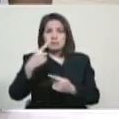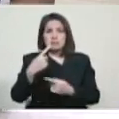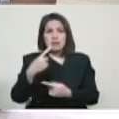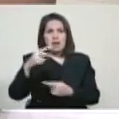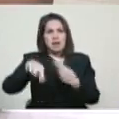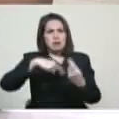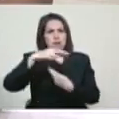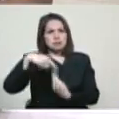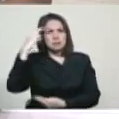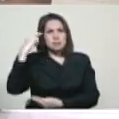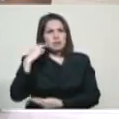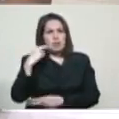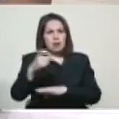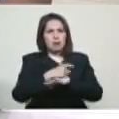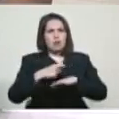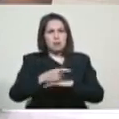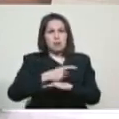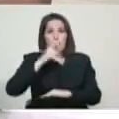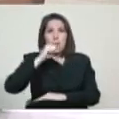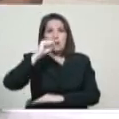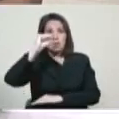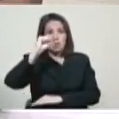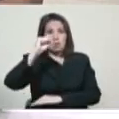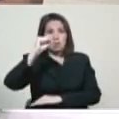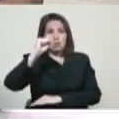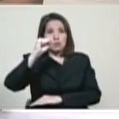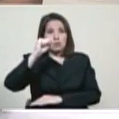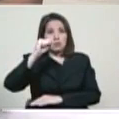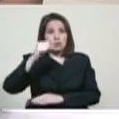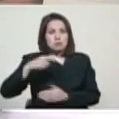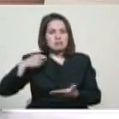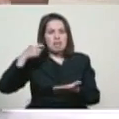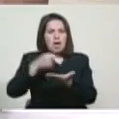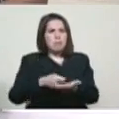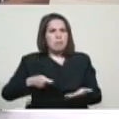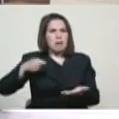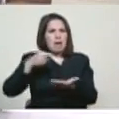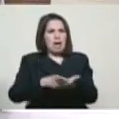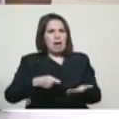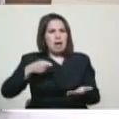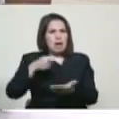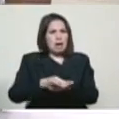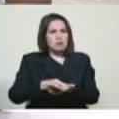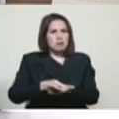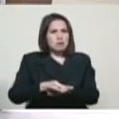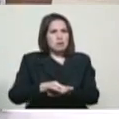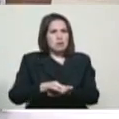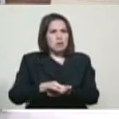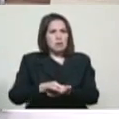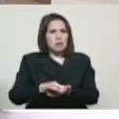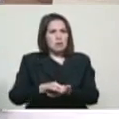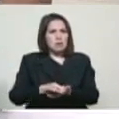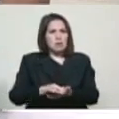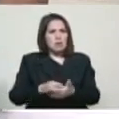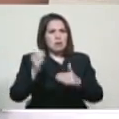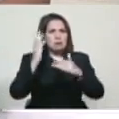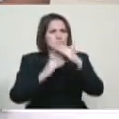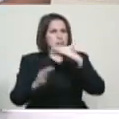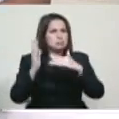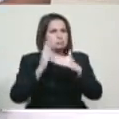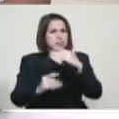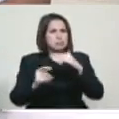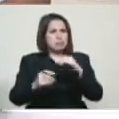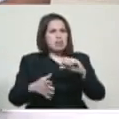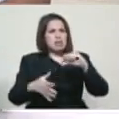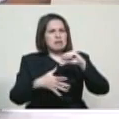revolución bolivariana, que el gobierno de Nicolás Maduro está financiando el éxodo que actualmente vive Centroamérica. Y